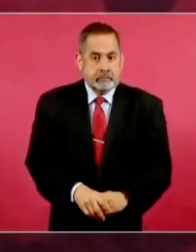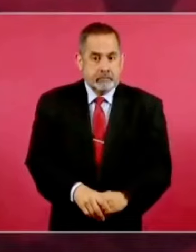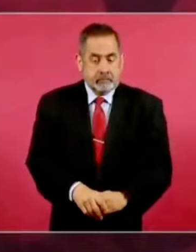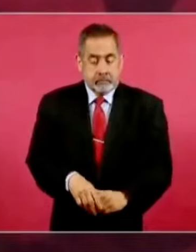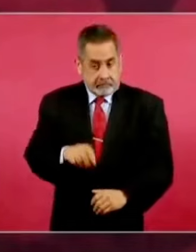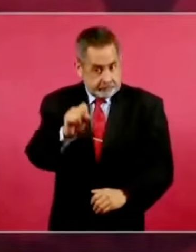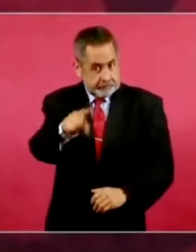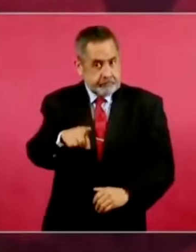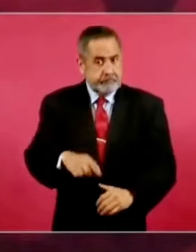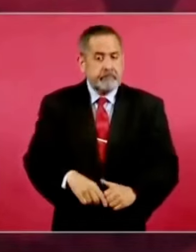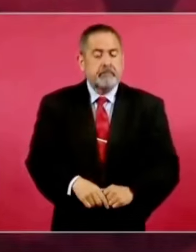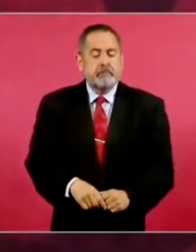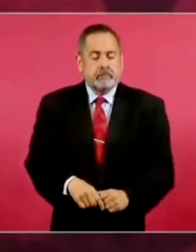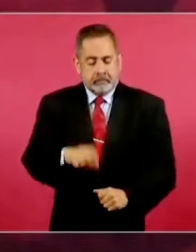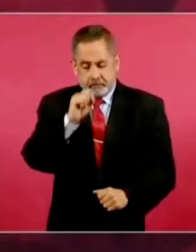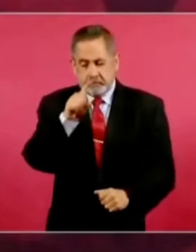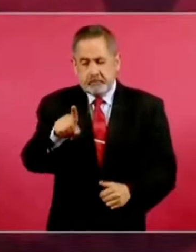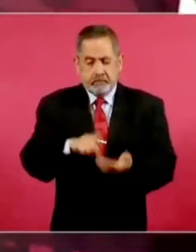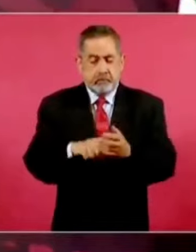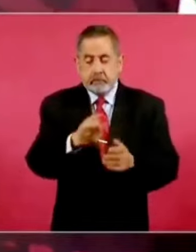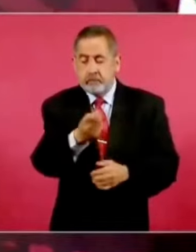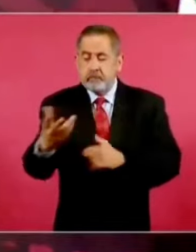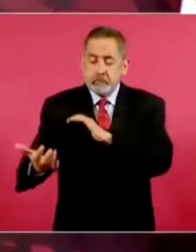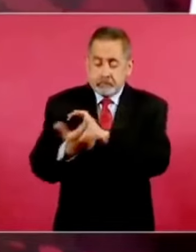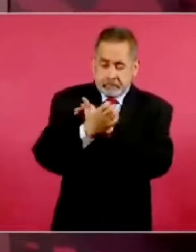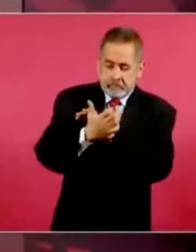también, ya los que han solicitado.